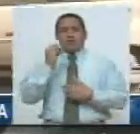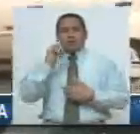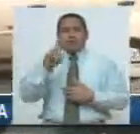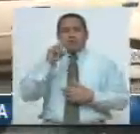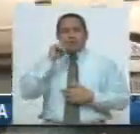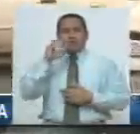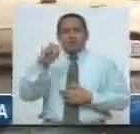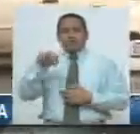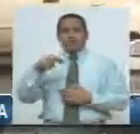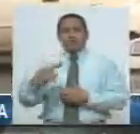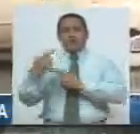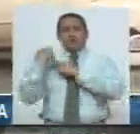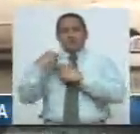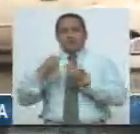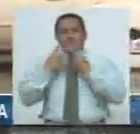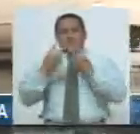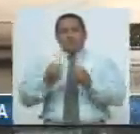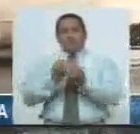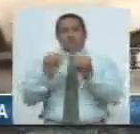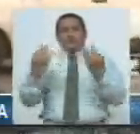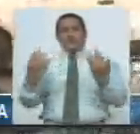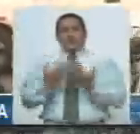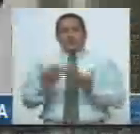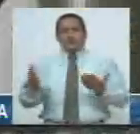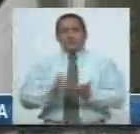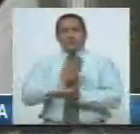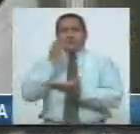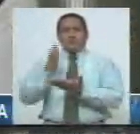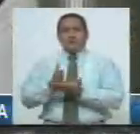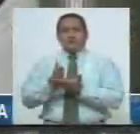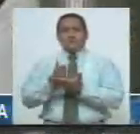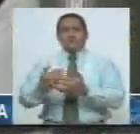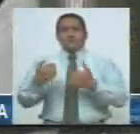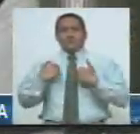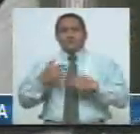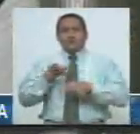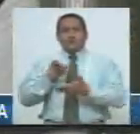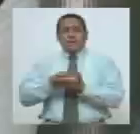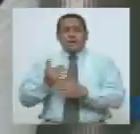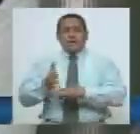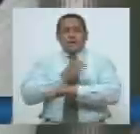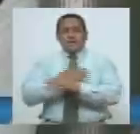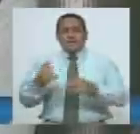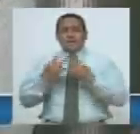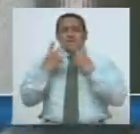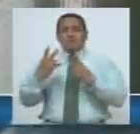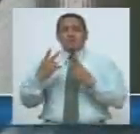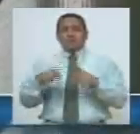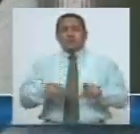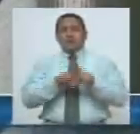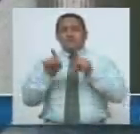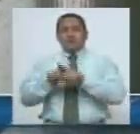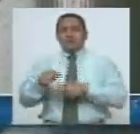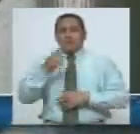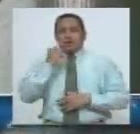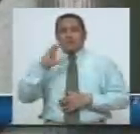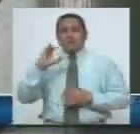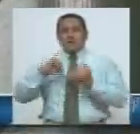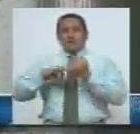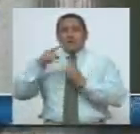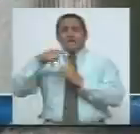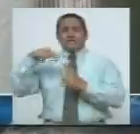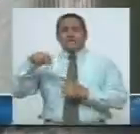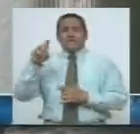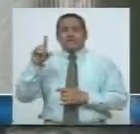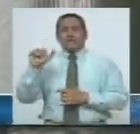Orión, responsable de un sinnúmero de accidentes de tránsito. Lo que hemos escuchado del otro lado, el señor Castañeda, es el